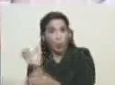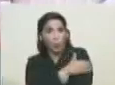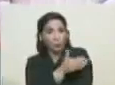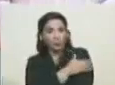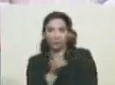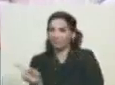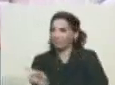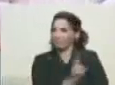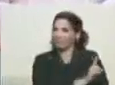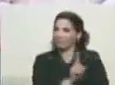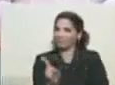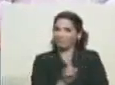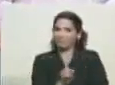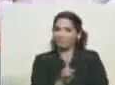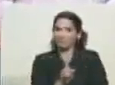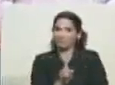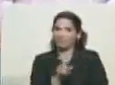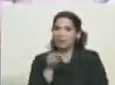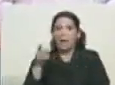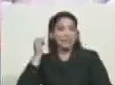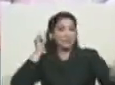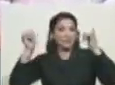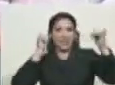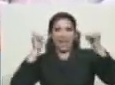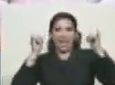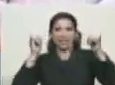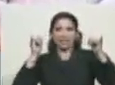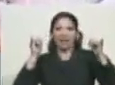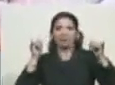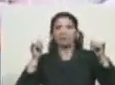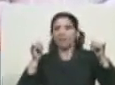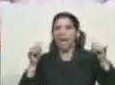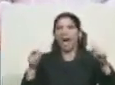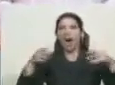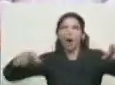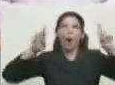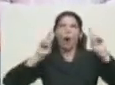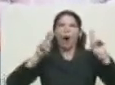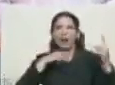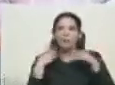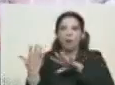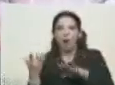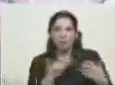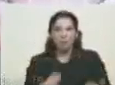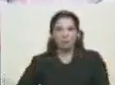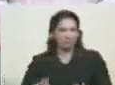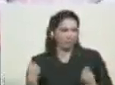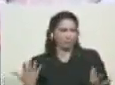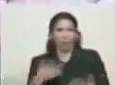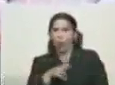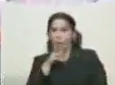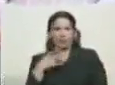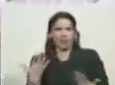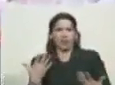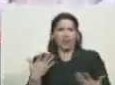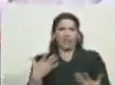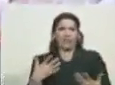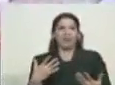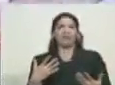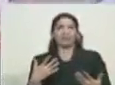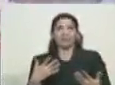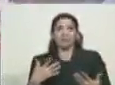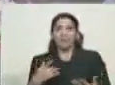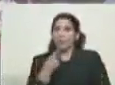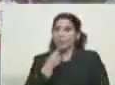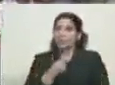Ellos no. Tenían fiesta, celebraron. Como la confusión reinó al principio y se les cayó todo cuando comenzó a decirse